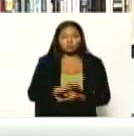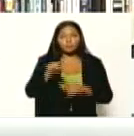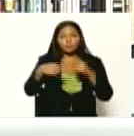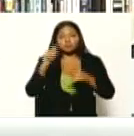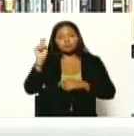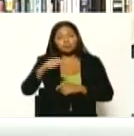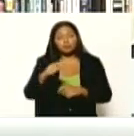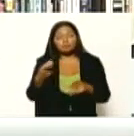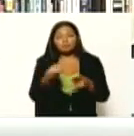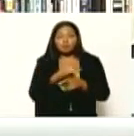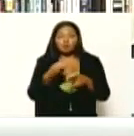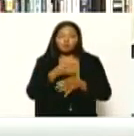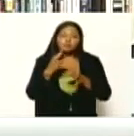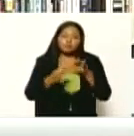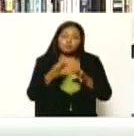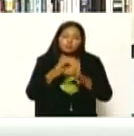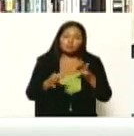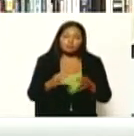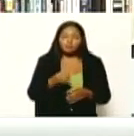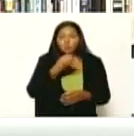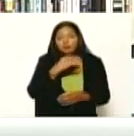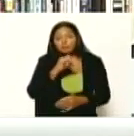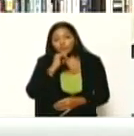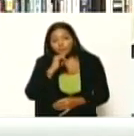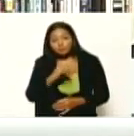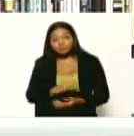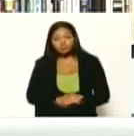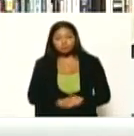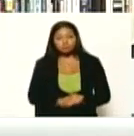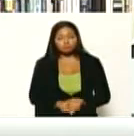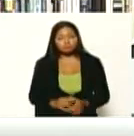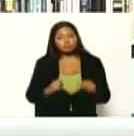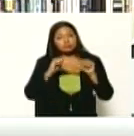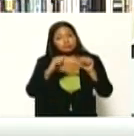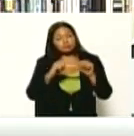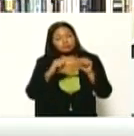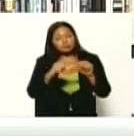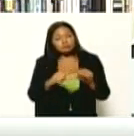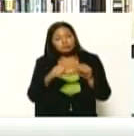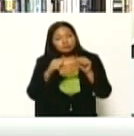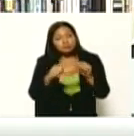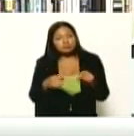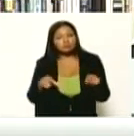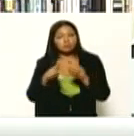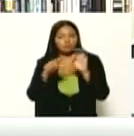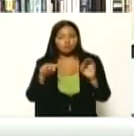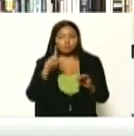próximo mes de agosto y septiembre. Buenas noticias. Avanzar acompasado, hemos dicho.